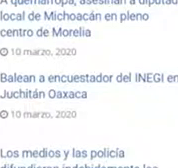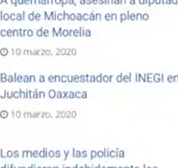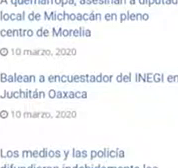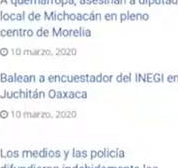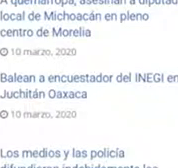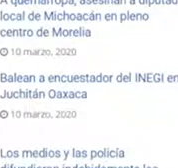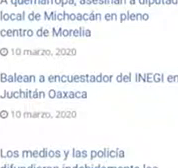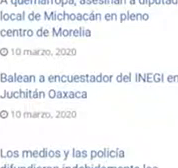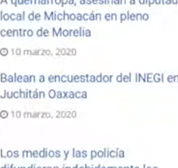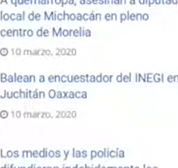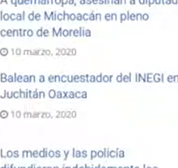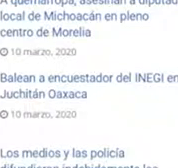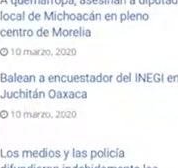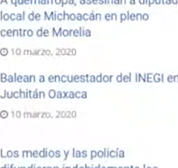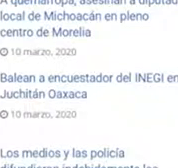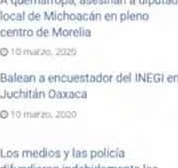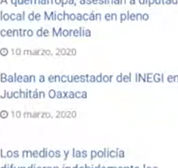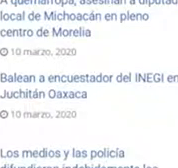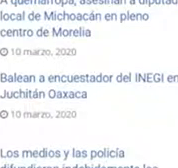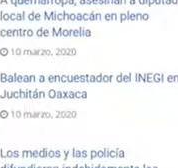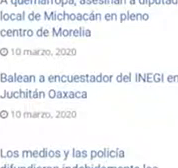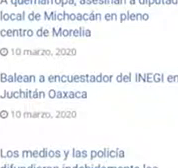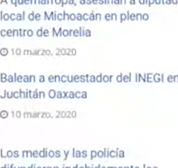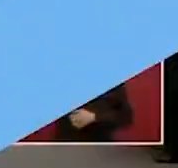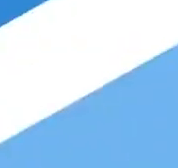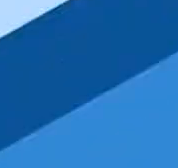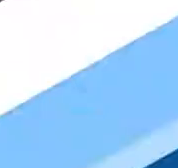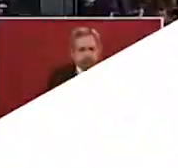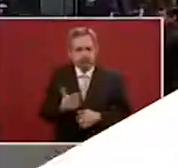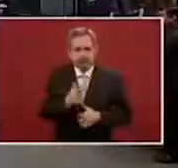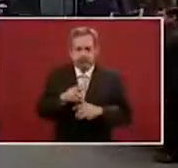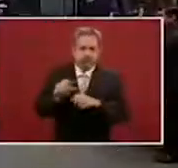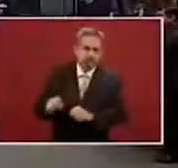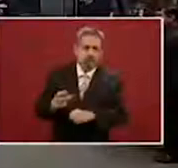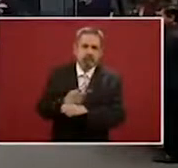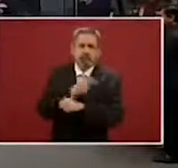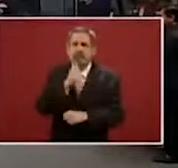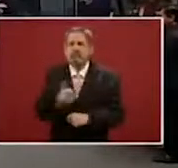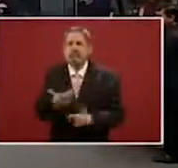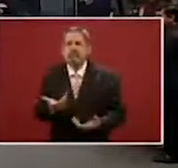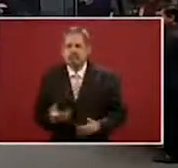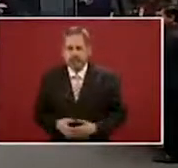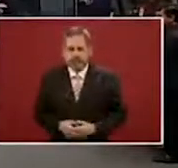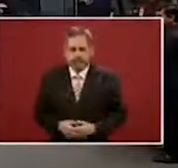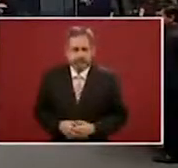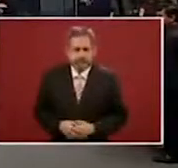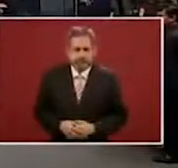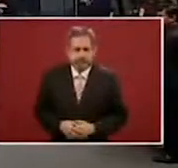Culiacán, Sinaloa. Escuchamos la voz del presidente. Un acto de